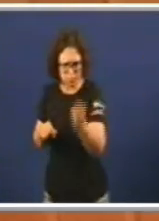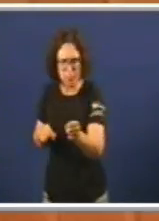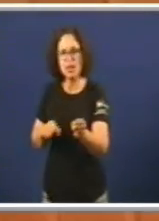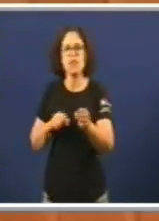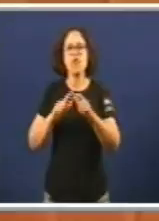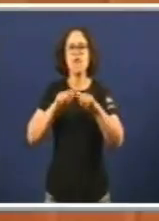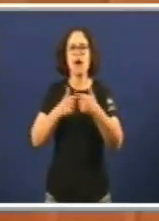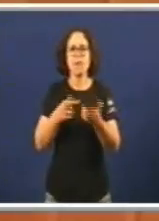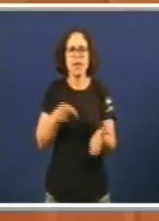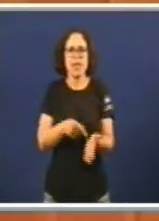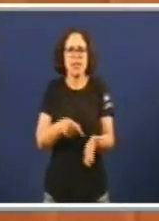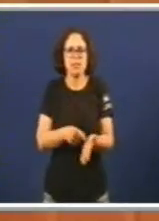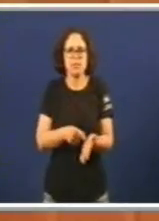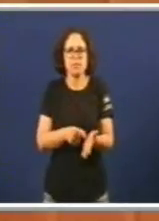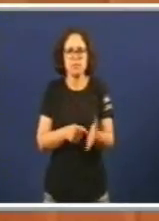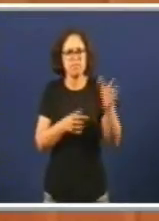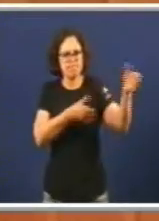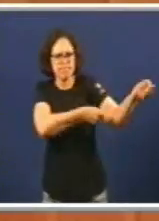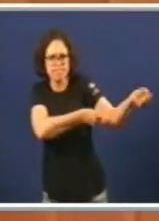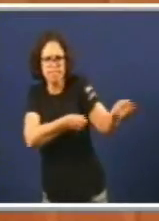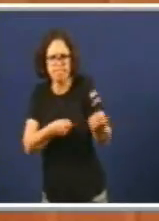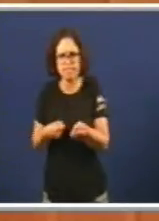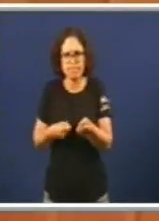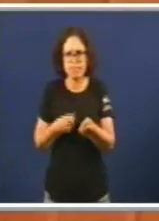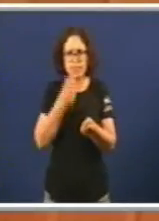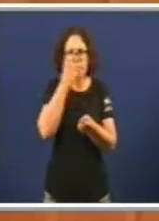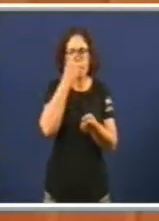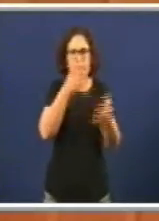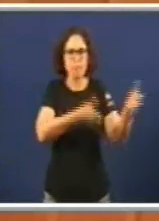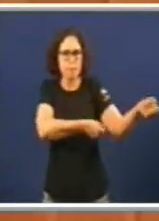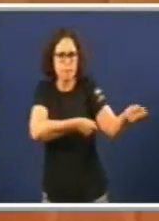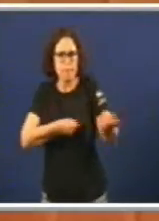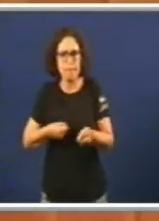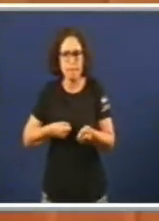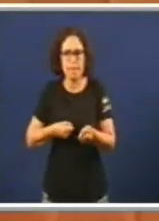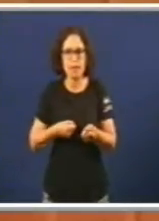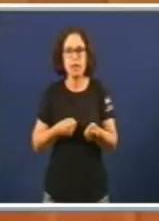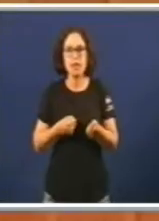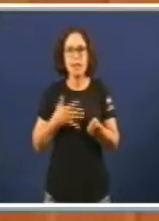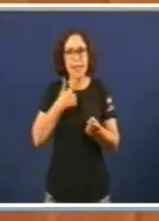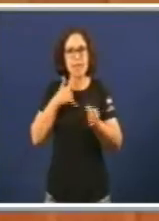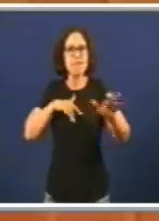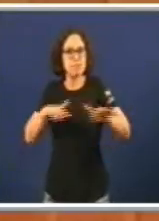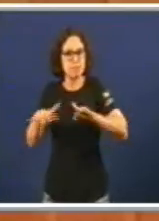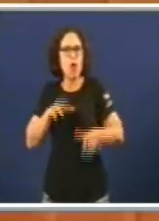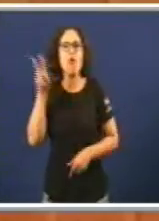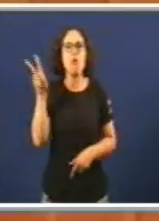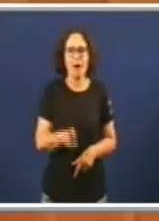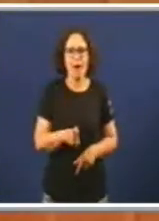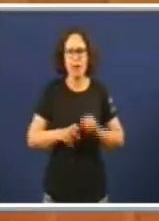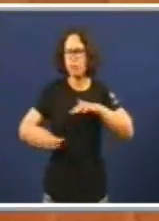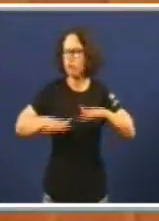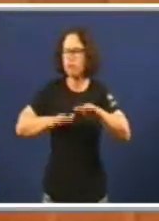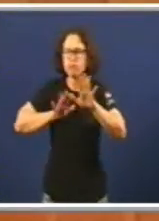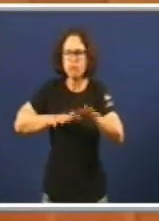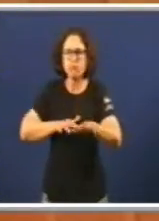familias. Arrastrado, sí. E este é un exemplo de que a mobilización dá froitos, que a mobilización como a